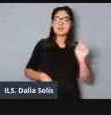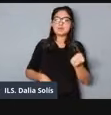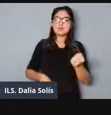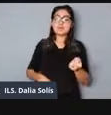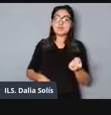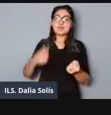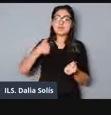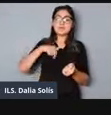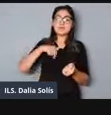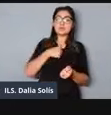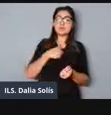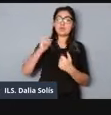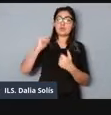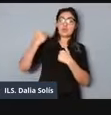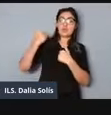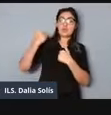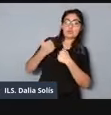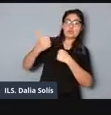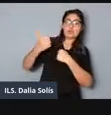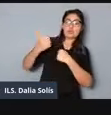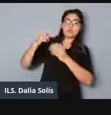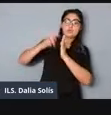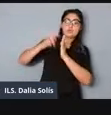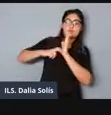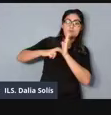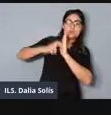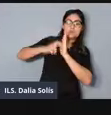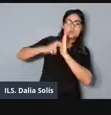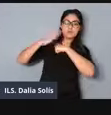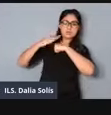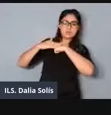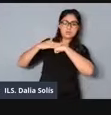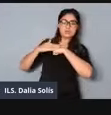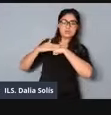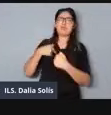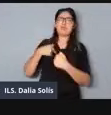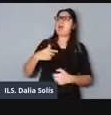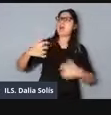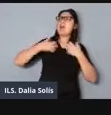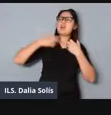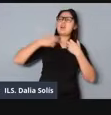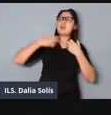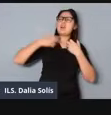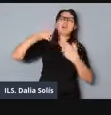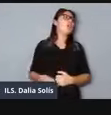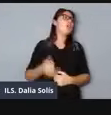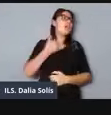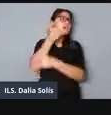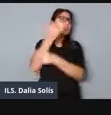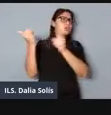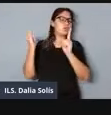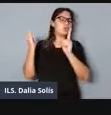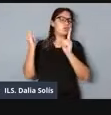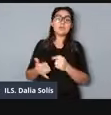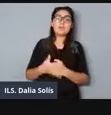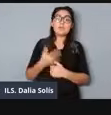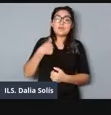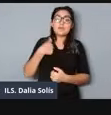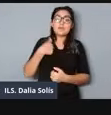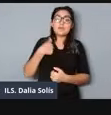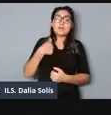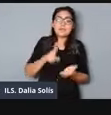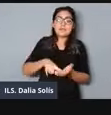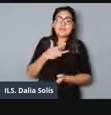es también vergüenza. Y hay dos cosas bien distintas, el remordimiento y el arrepentimiento. Y